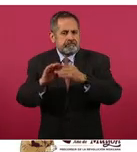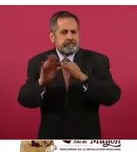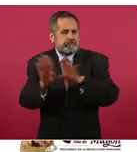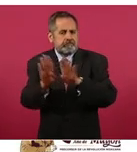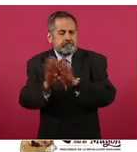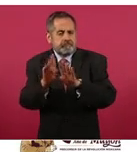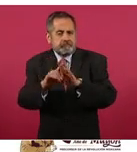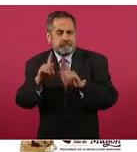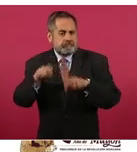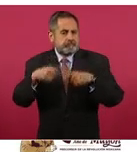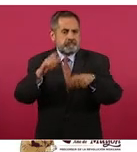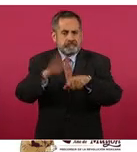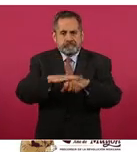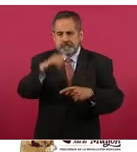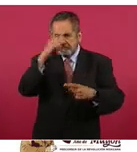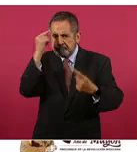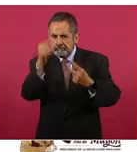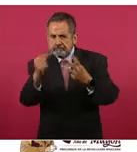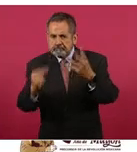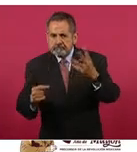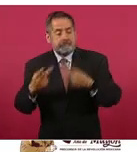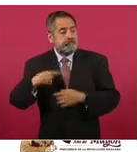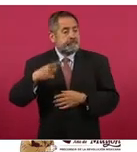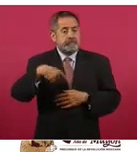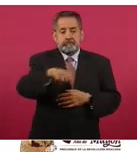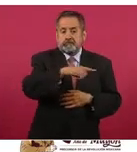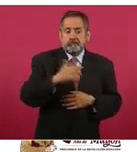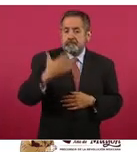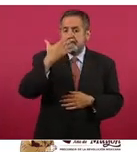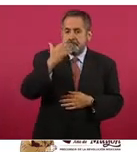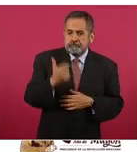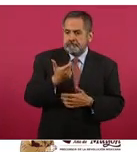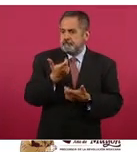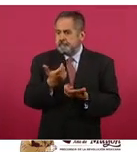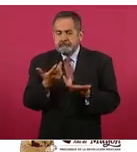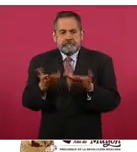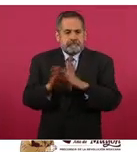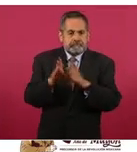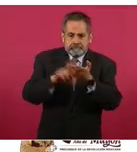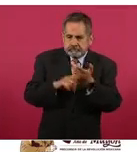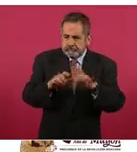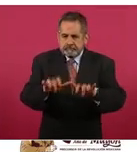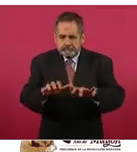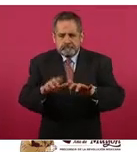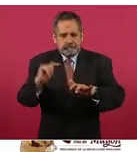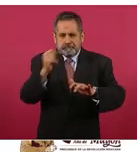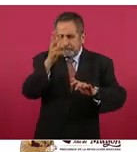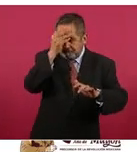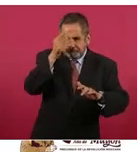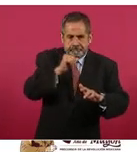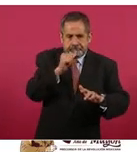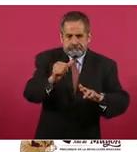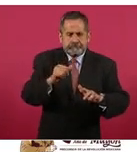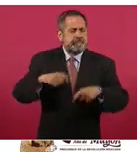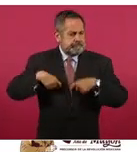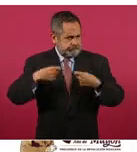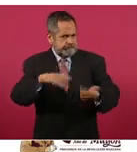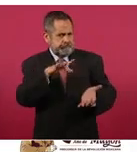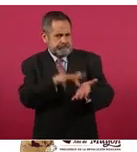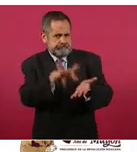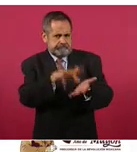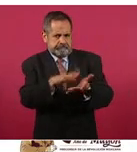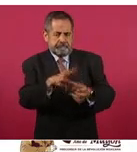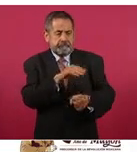dar facilidades, sobre todo a la gente que no tiene todos los recursos para tener capacidades técnicas y administrativas de contar